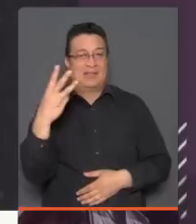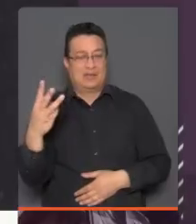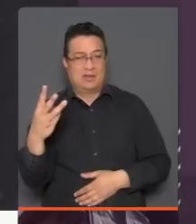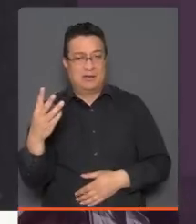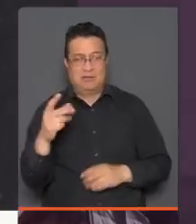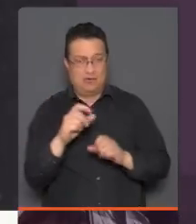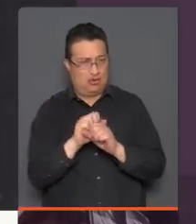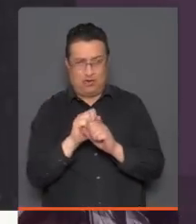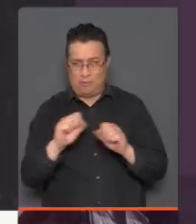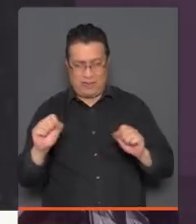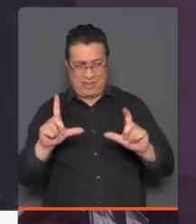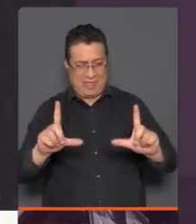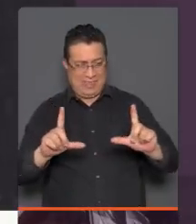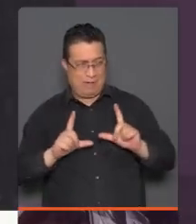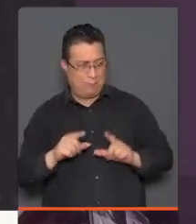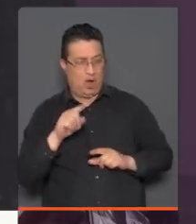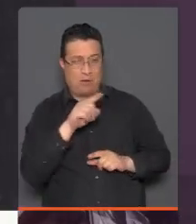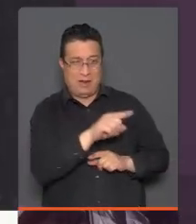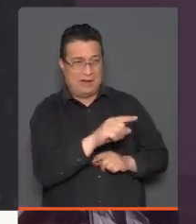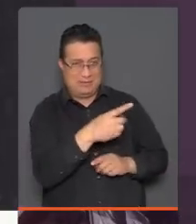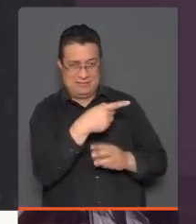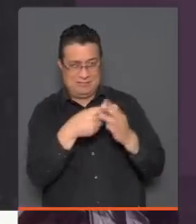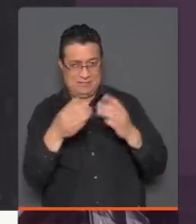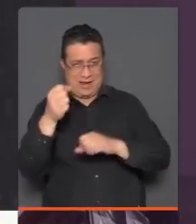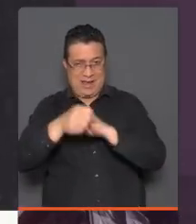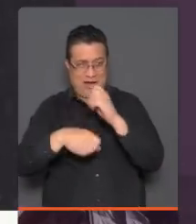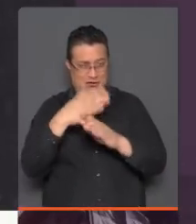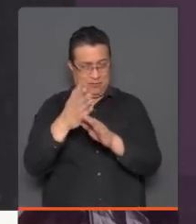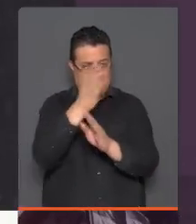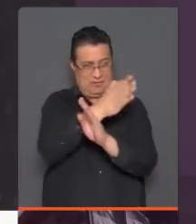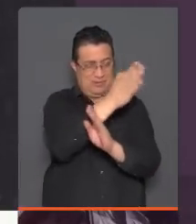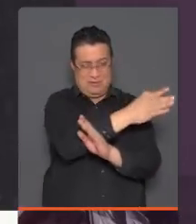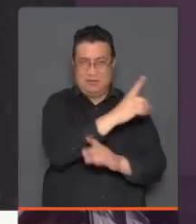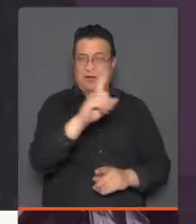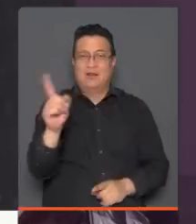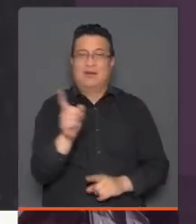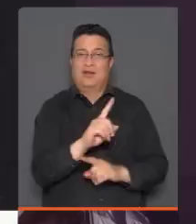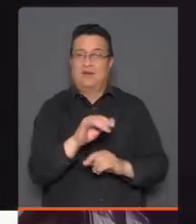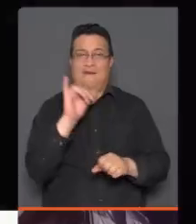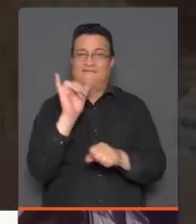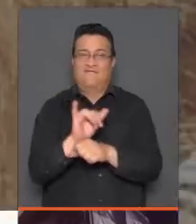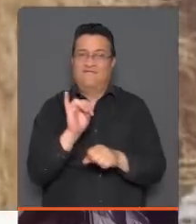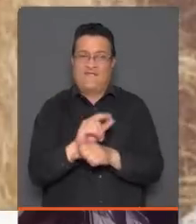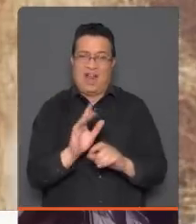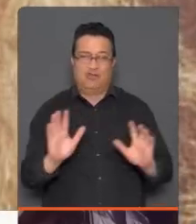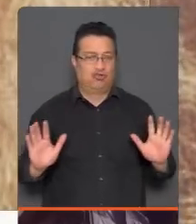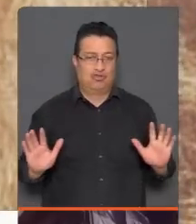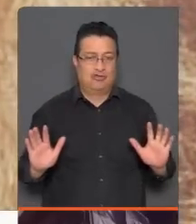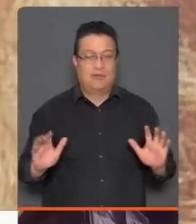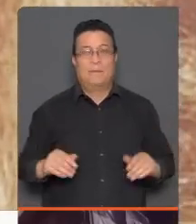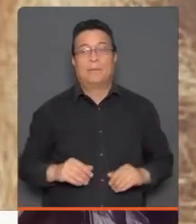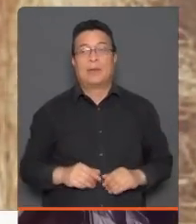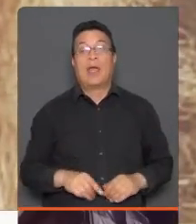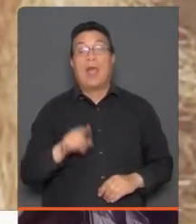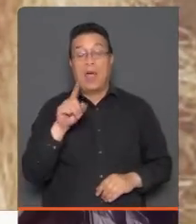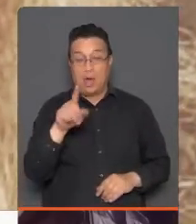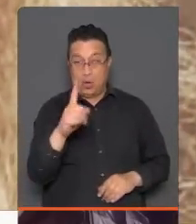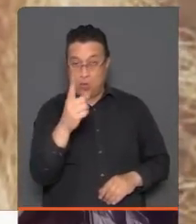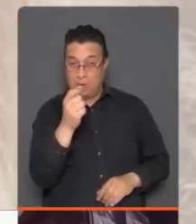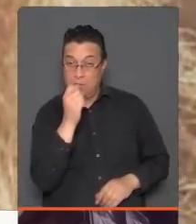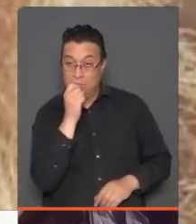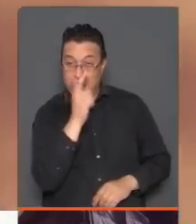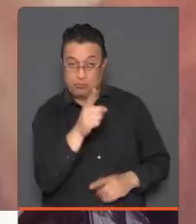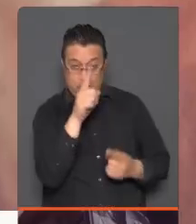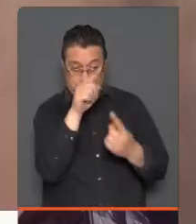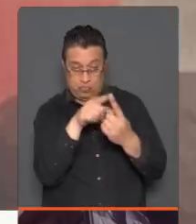los diplomas de las personas antes mencionadas corresponderían a instrumentos falsificados. Fue una de las imputadas que